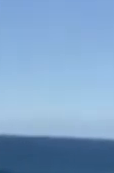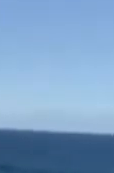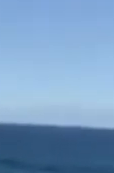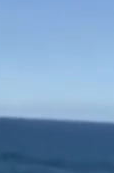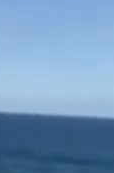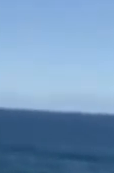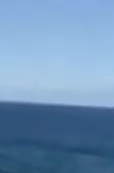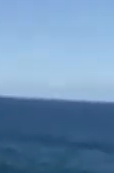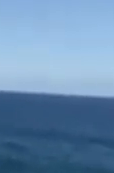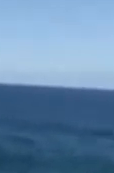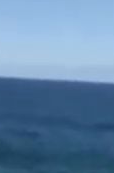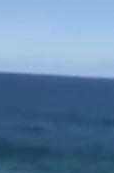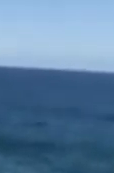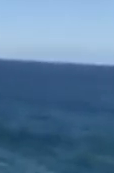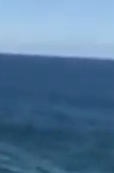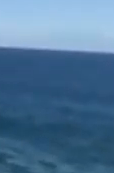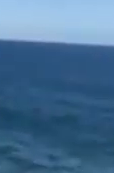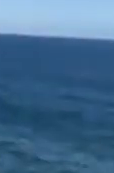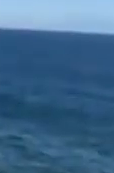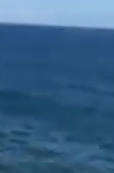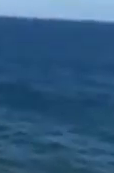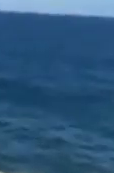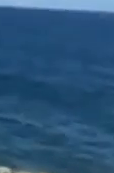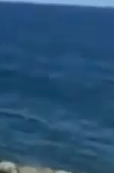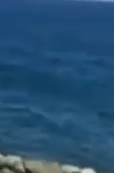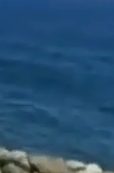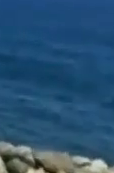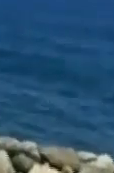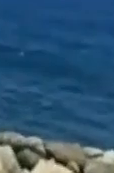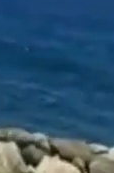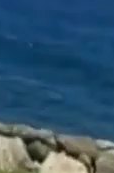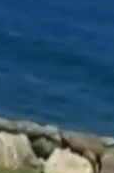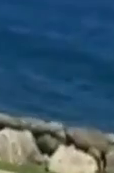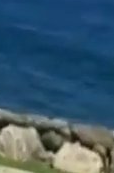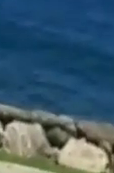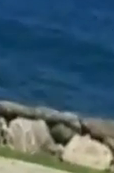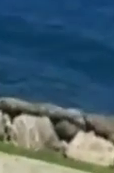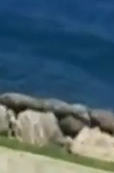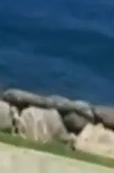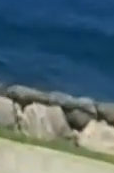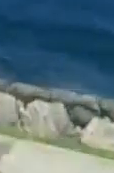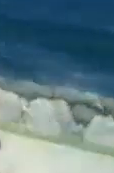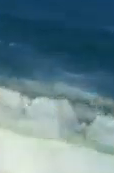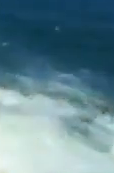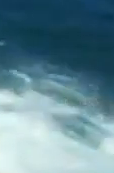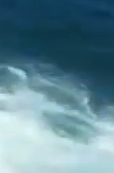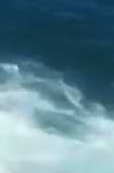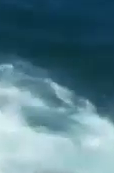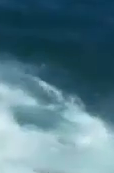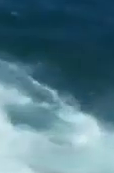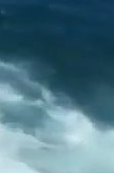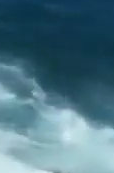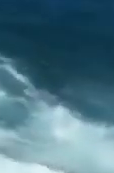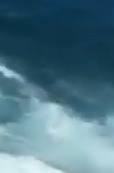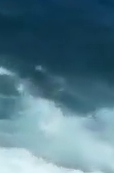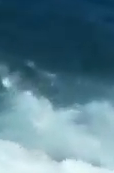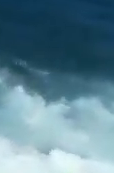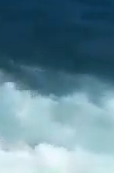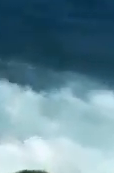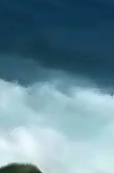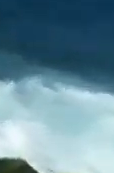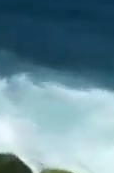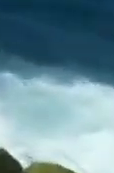evidencia en el desarrollo de la economía productiva y diversificada. Cuenten siempre con mi apoyo para seguir adelante